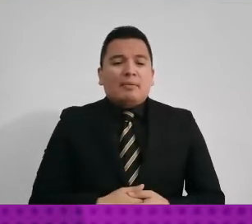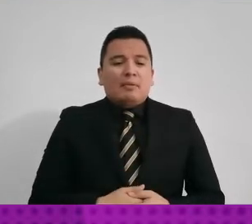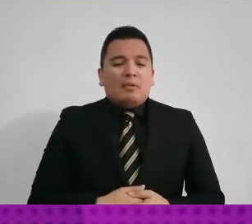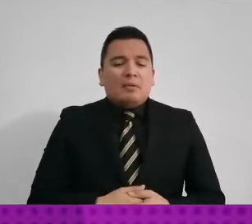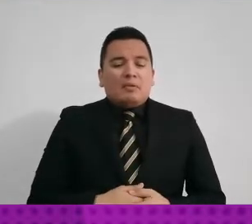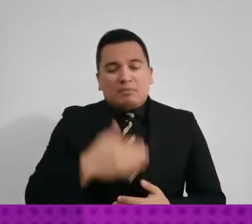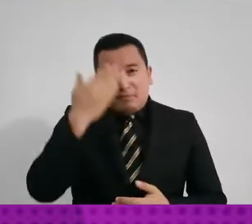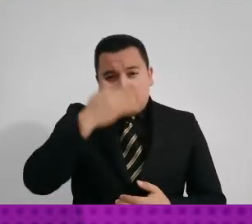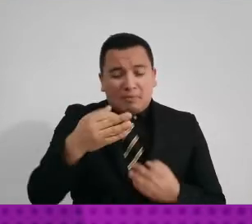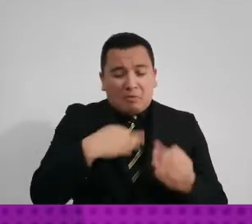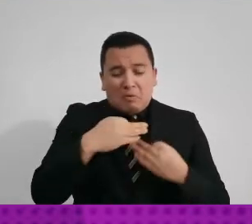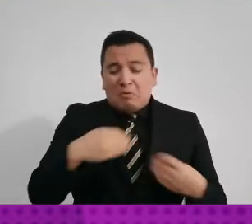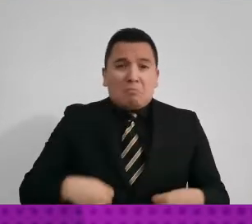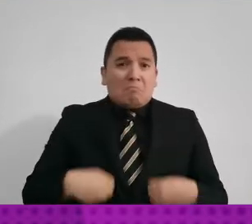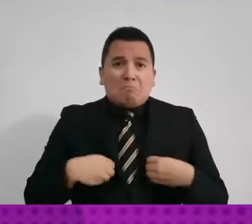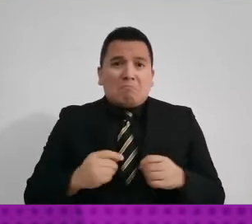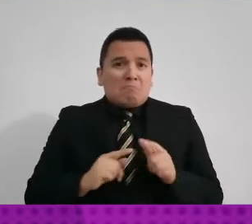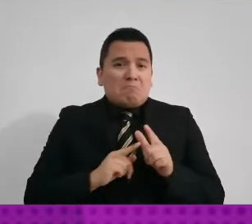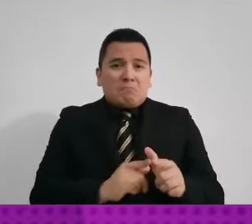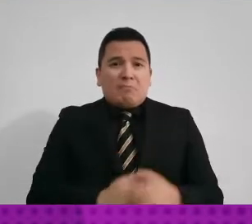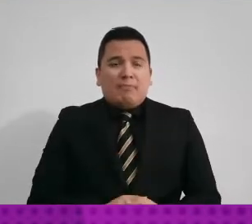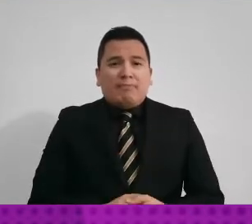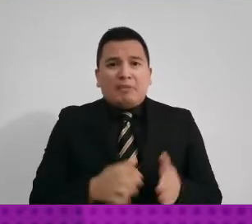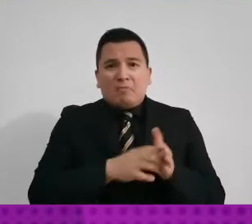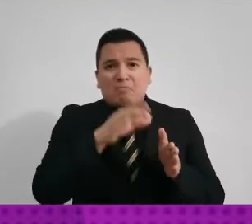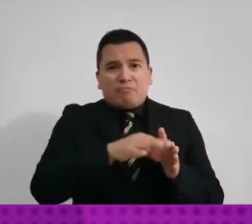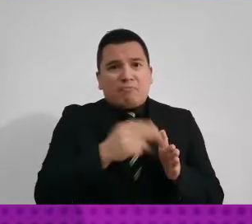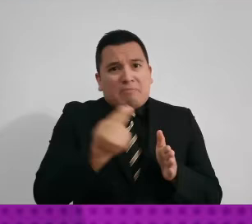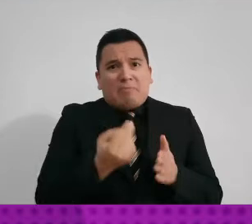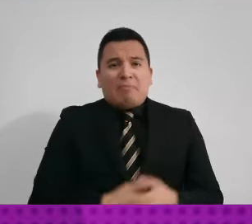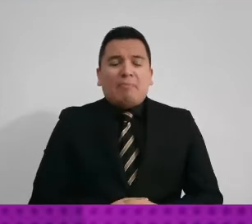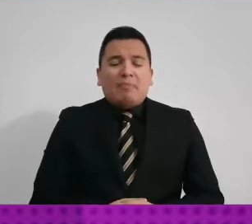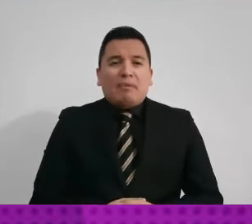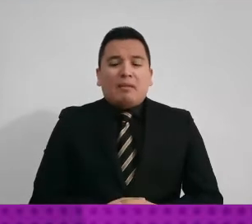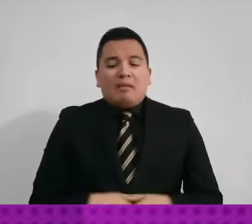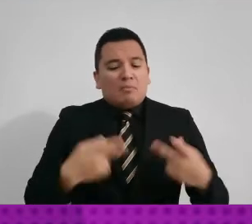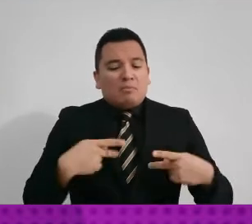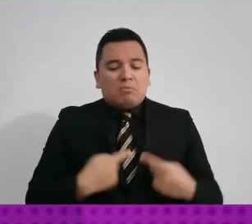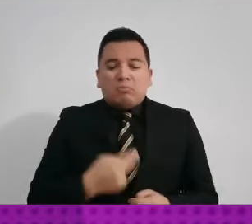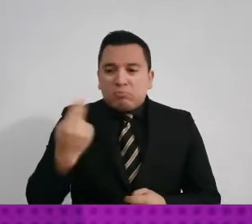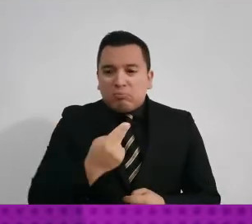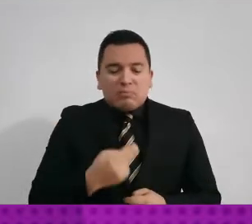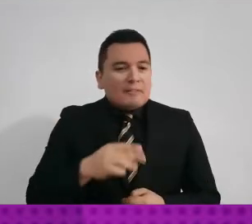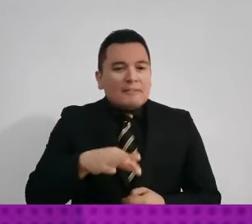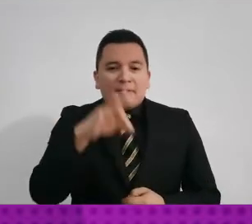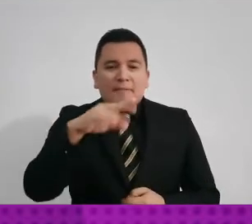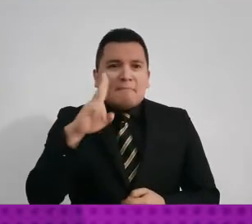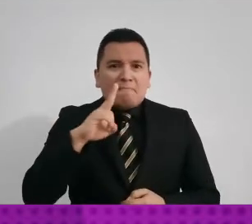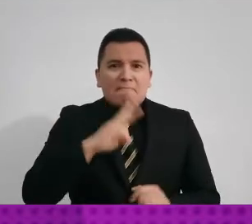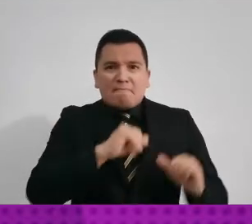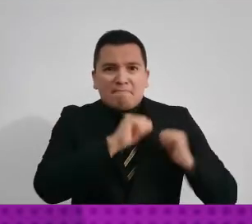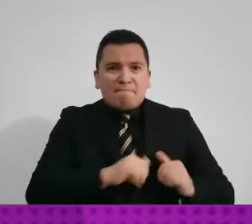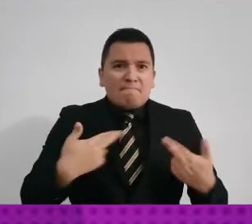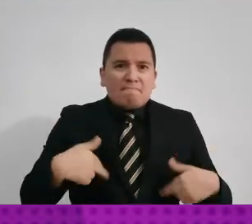pues como todas y todos sabemos, la vida sigue, las elecciones tienen que darse, la ciudadanía tiene que seguir eligiendo a